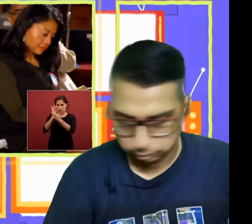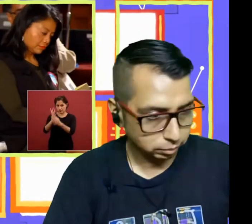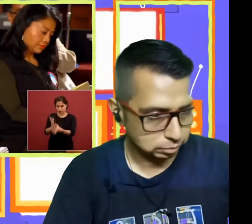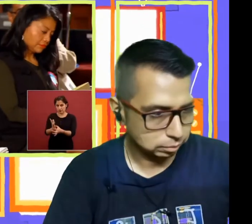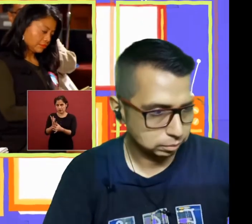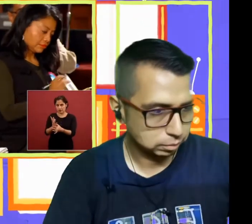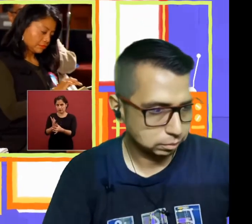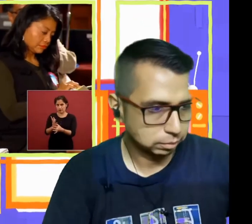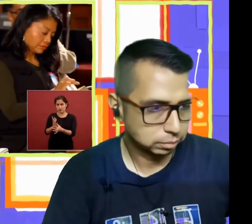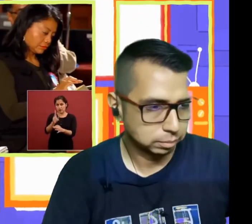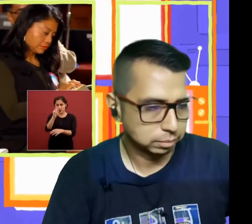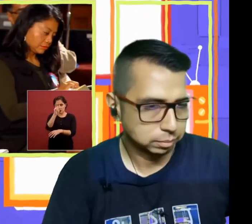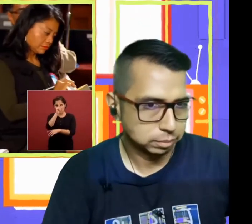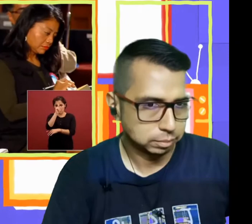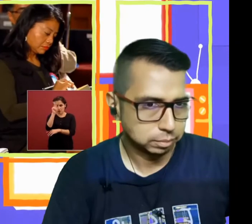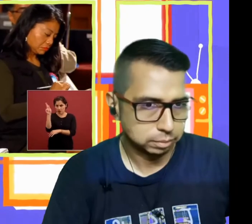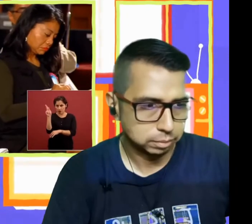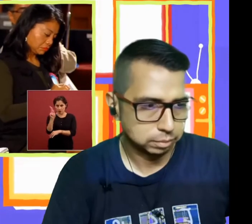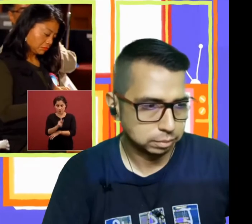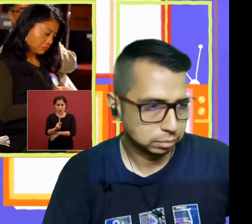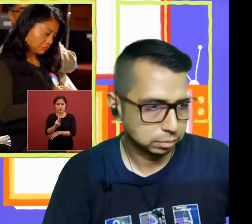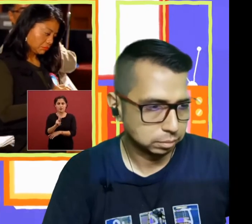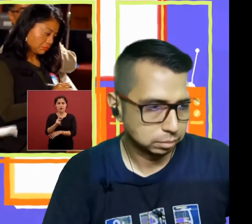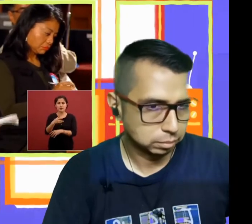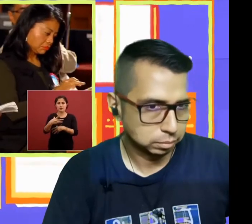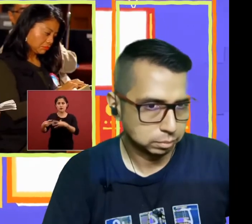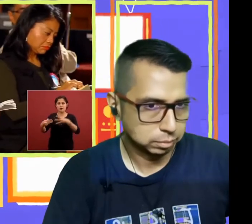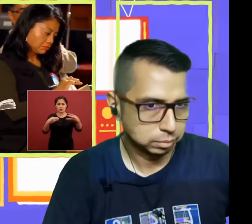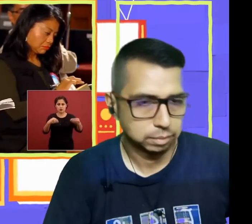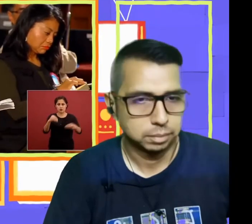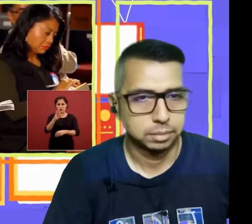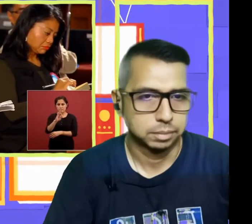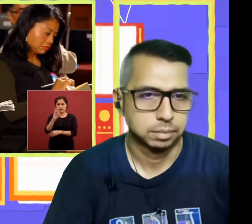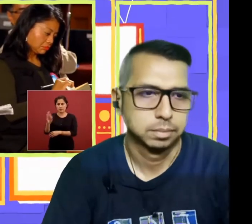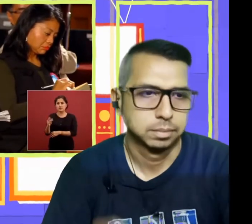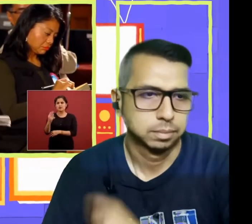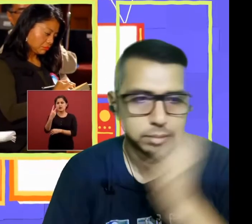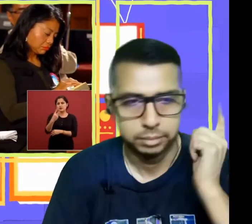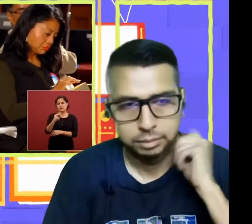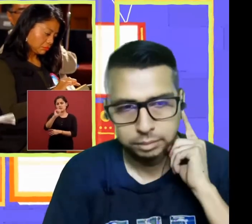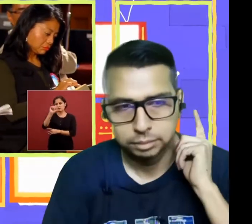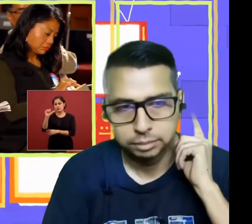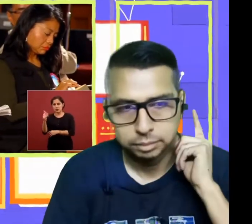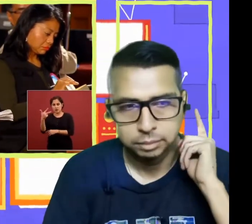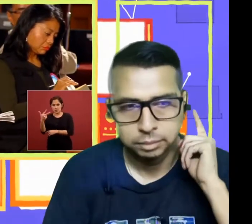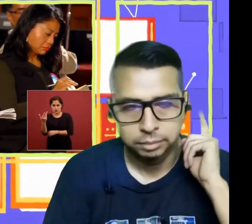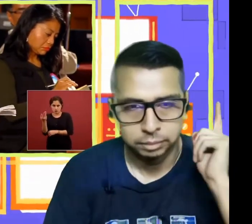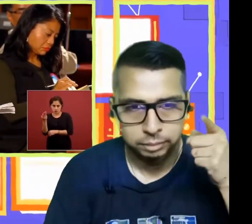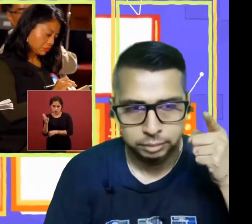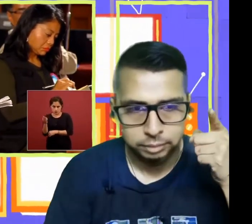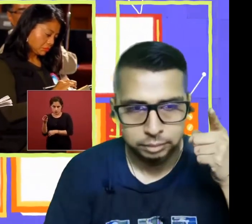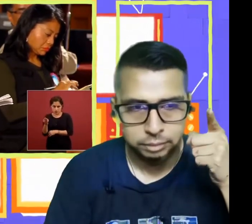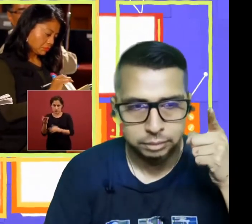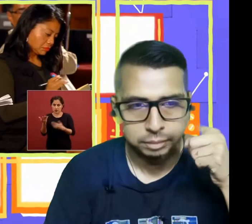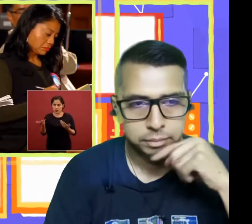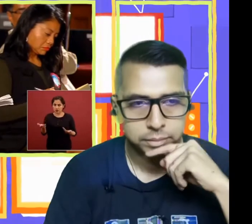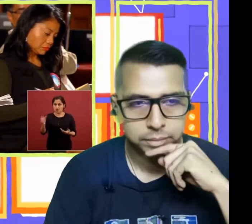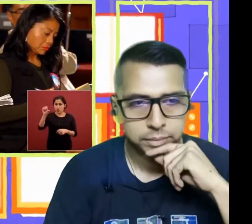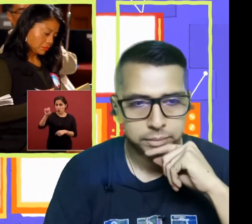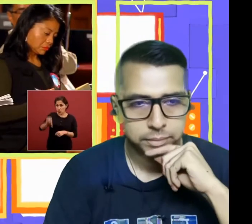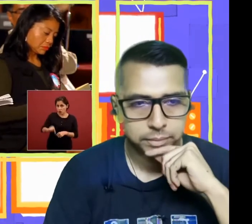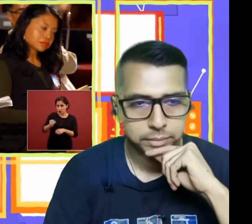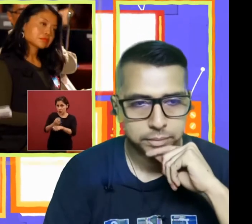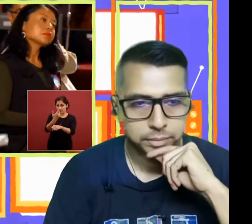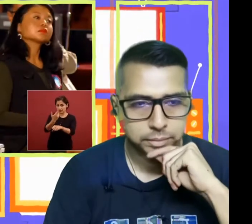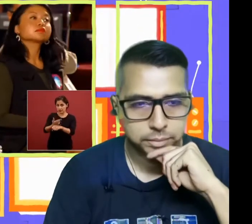De la pandemia sería del 2 al 8 de mayo. Hoy Esteban Moctezuma, secretario de Educación Pública,